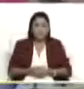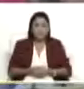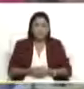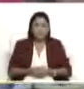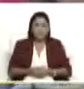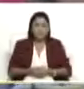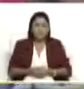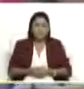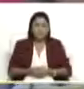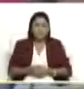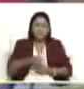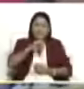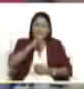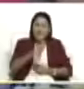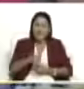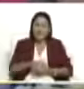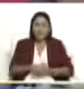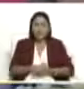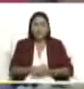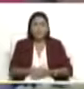con toda su maldad,